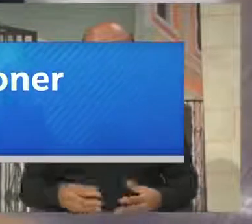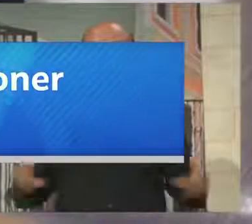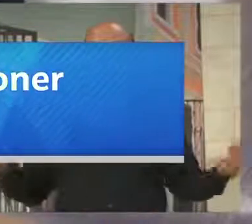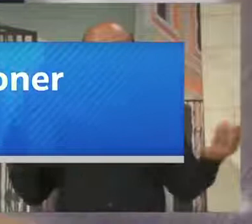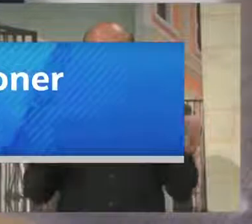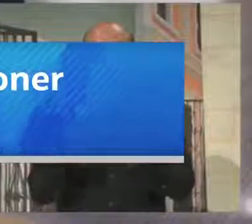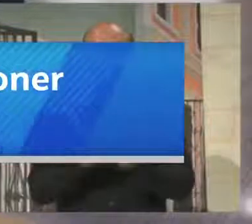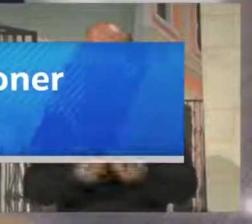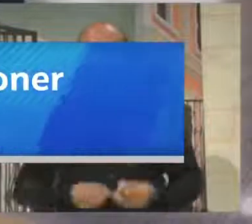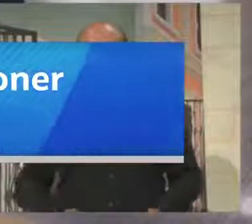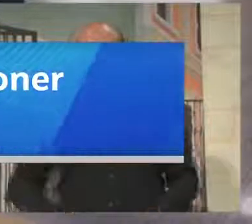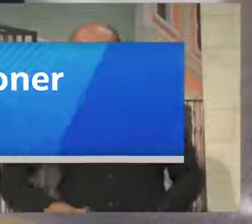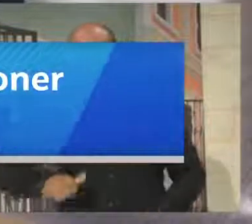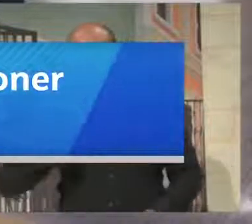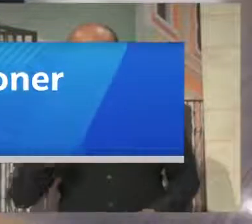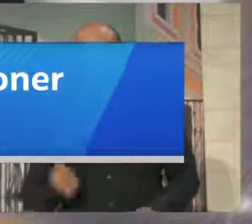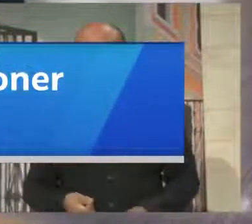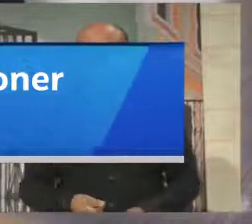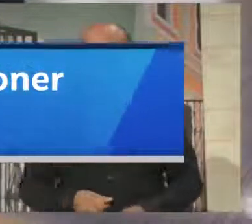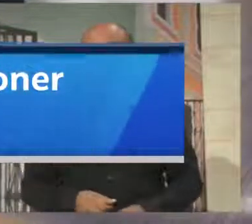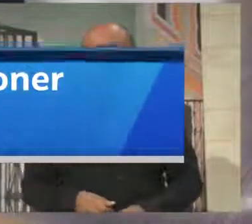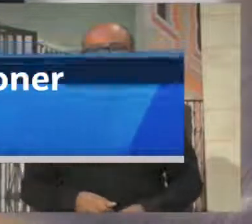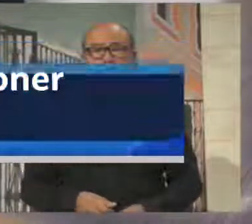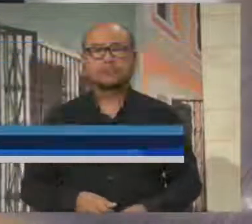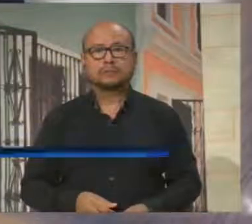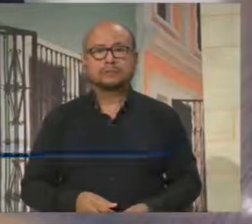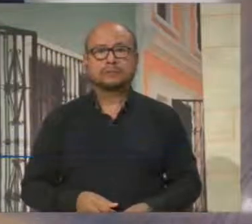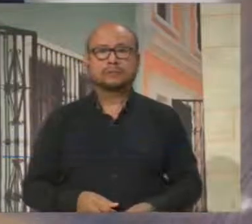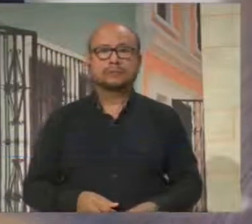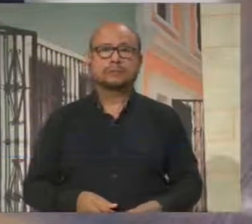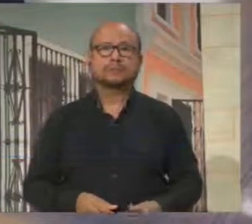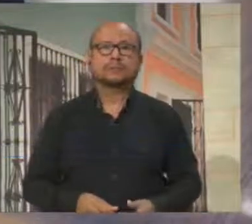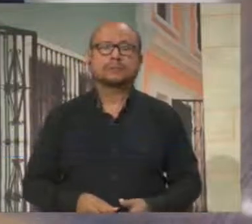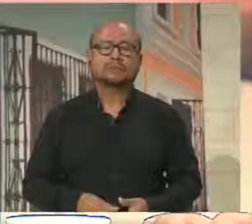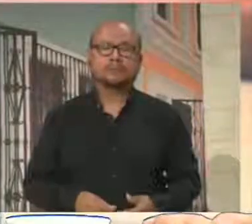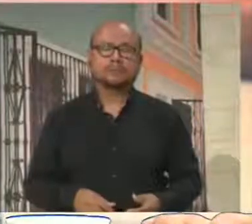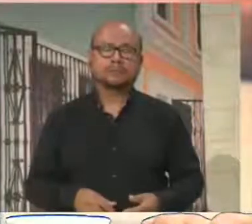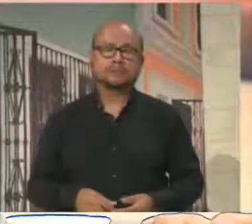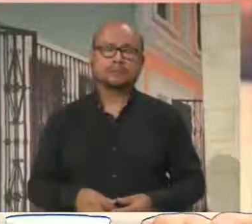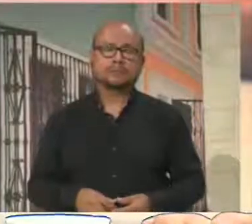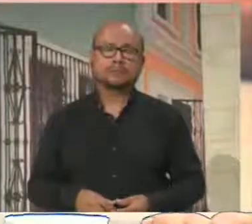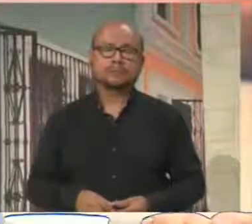jóvenes para que aprendan un oficio. Marcelino Ramos, Noticias TVT.